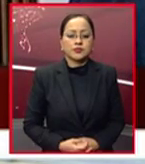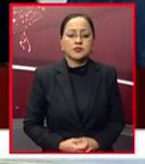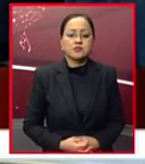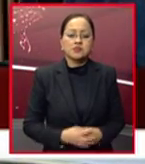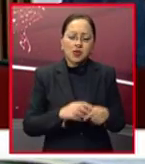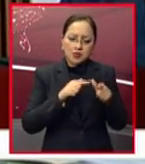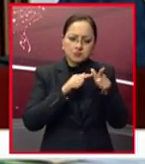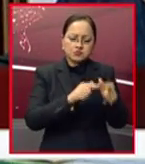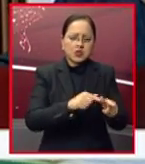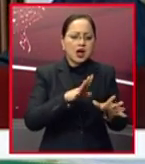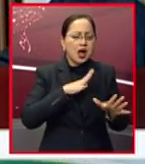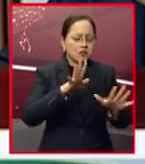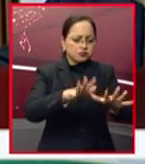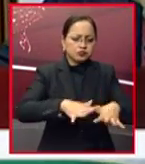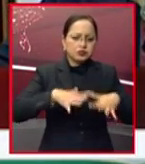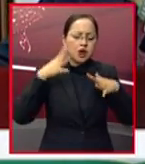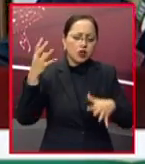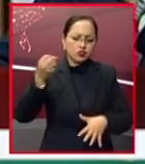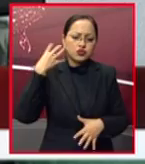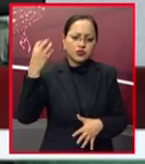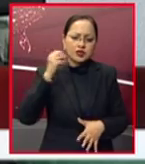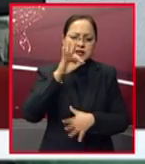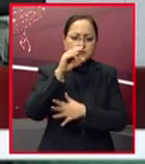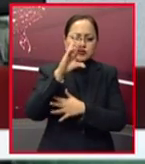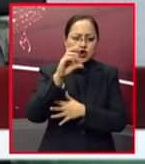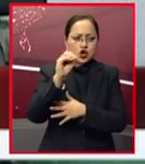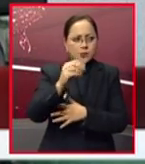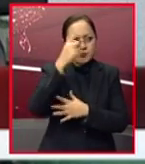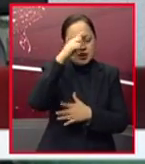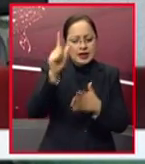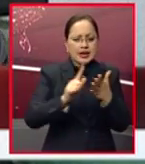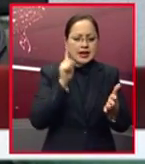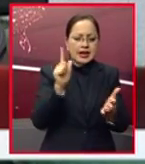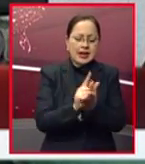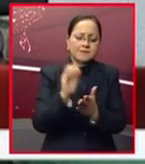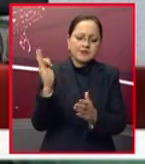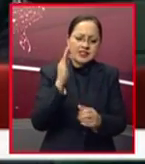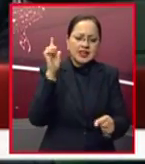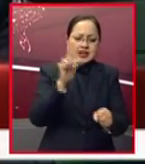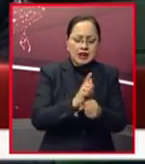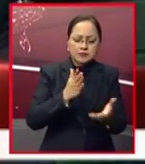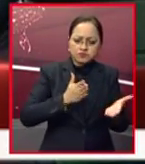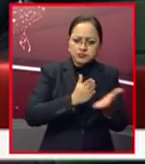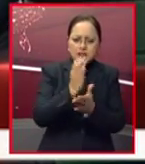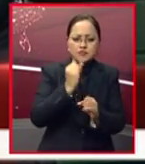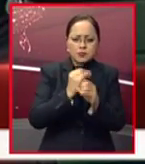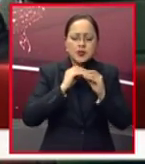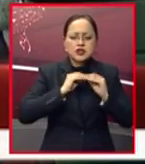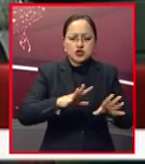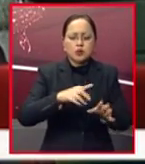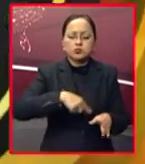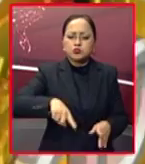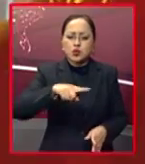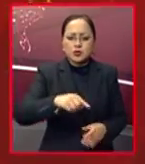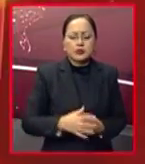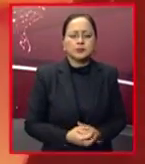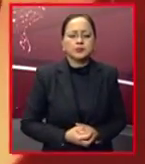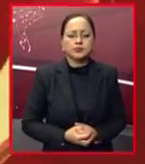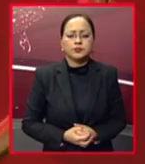Realizan foros, retos y alcances de la Ley Federal de Transparencia y Acceso a la Información Pública, en donde analizaron minuta enviada por el Senado.